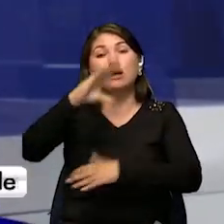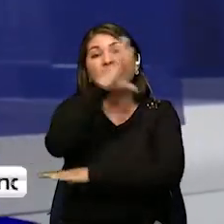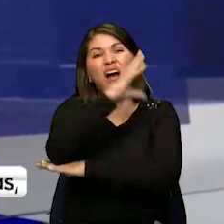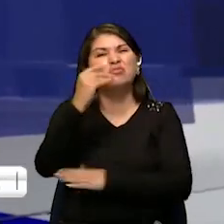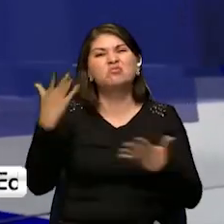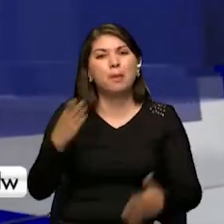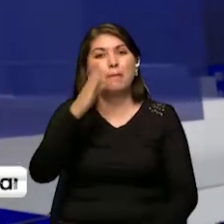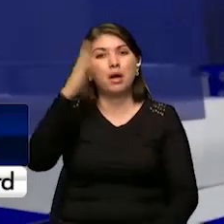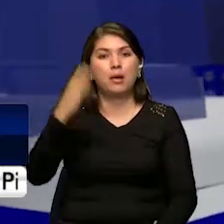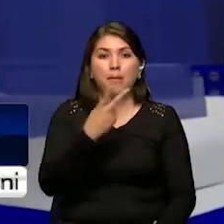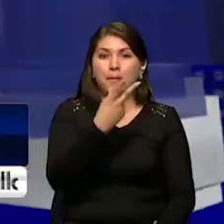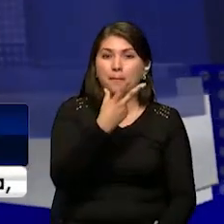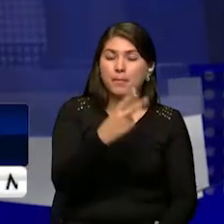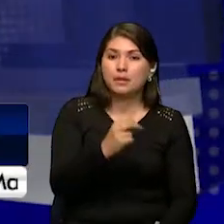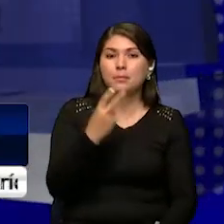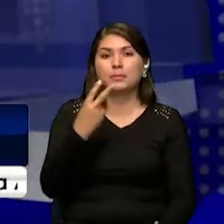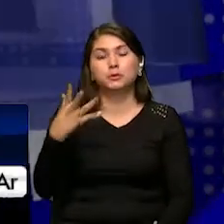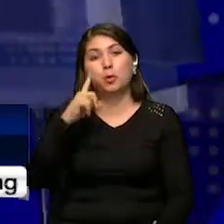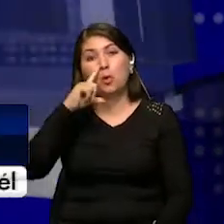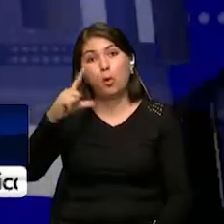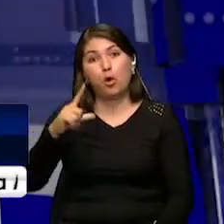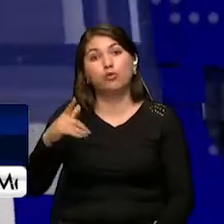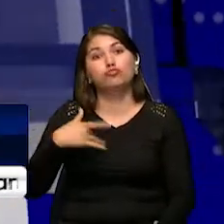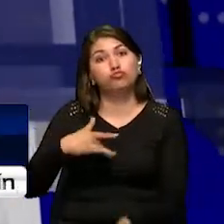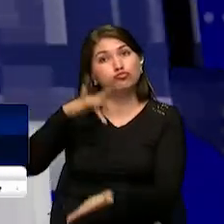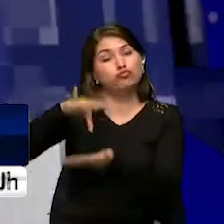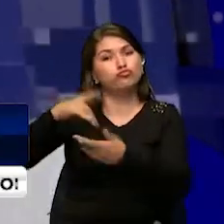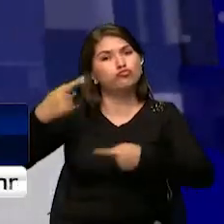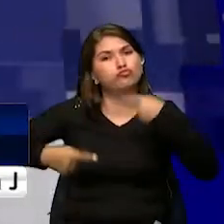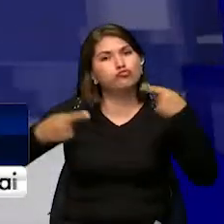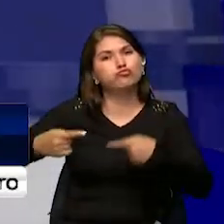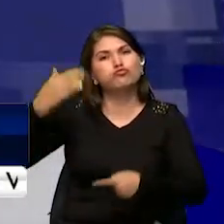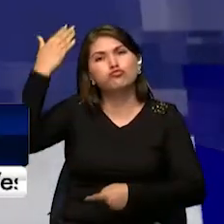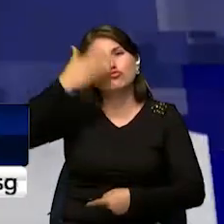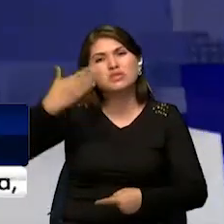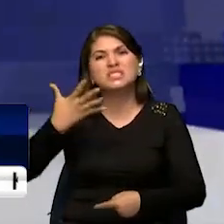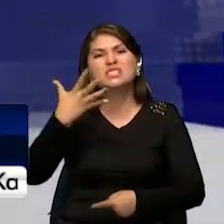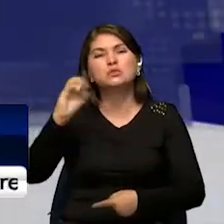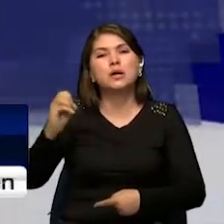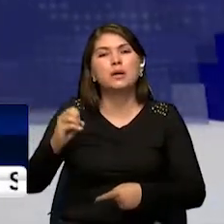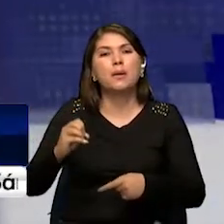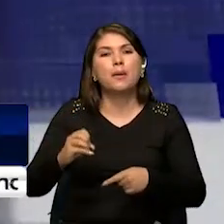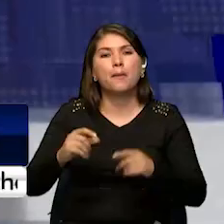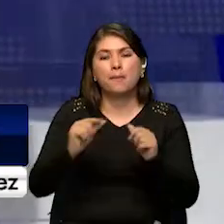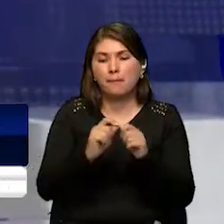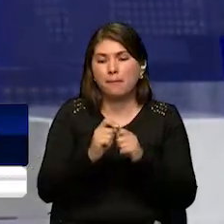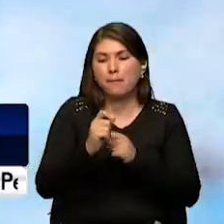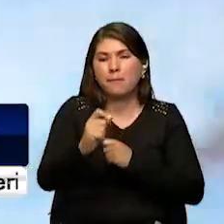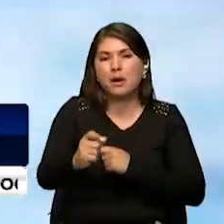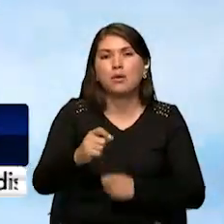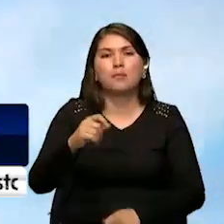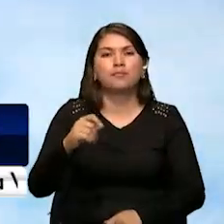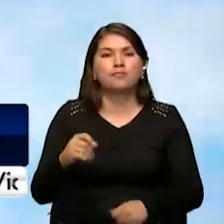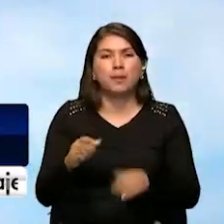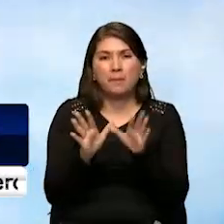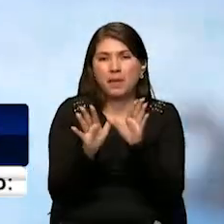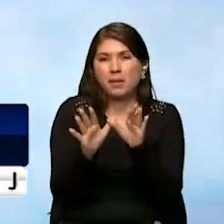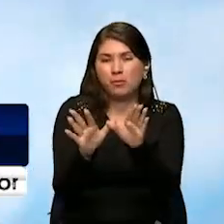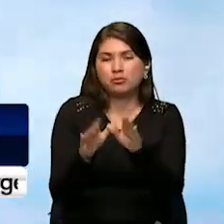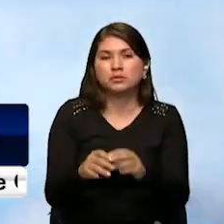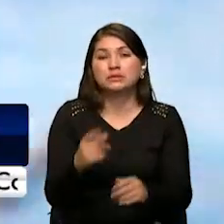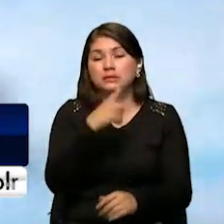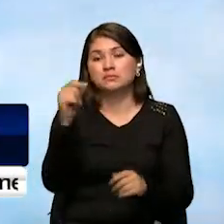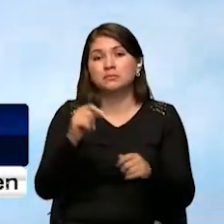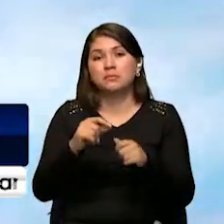disputarán del 20 al 25 de julio. Están ahí compitiendo en las pruebas de los 50 metros mariposa y 100 metros mariposa. Valentina, de